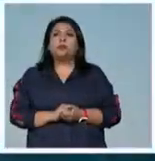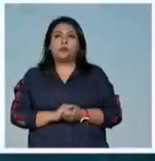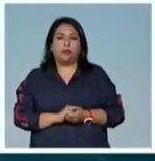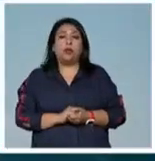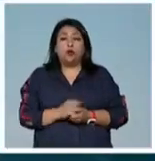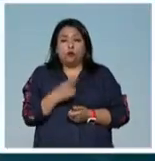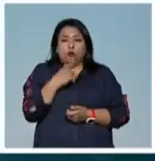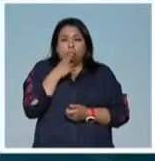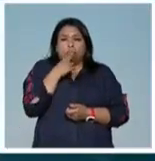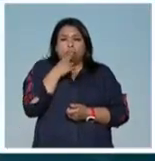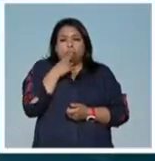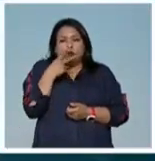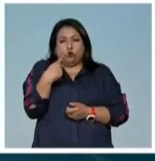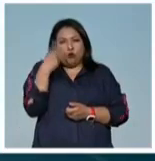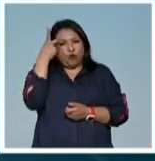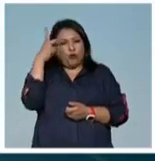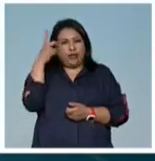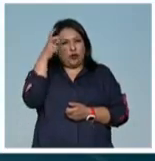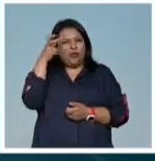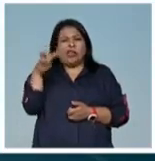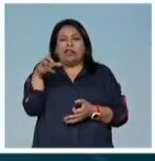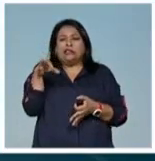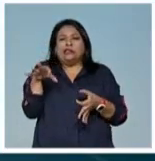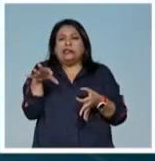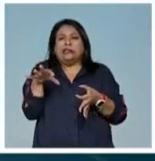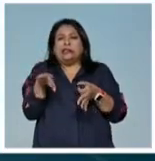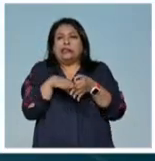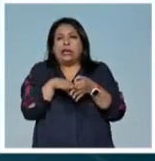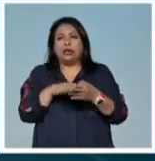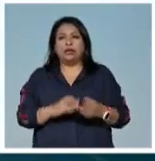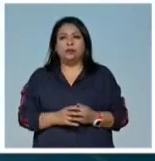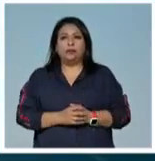El patrimonio hidalguense está más cerca que nunca.